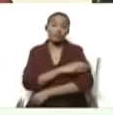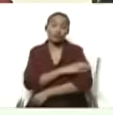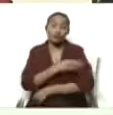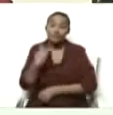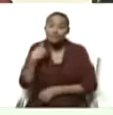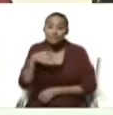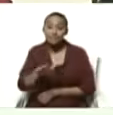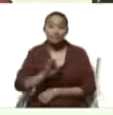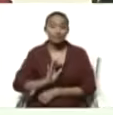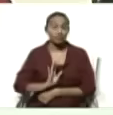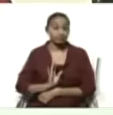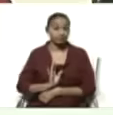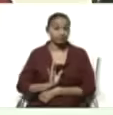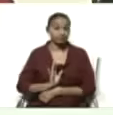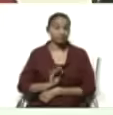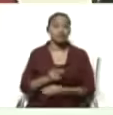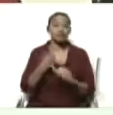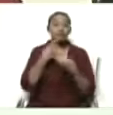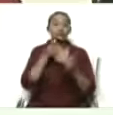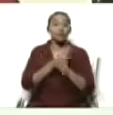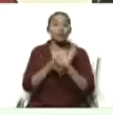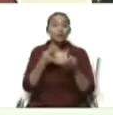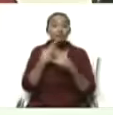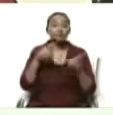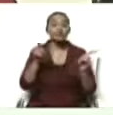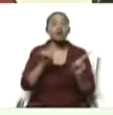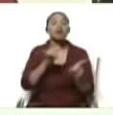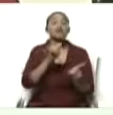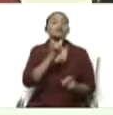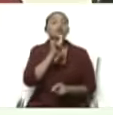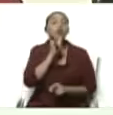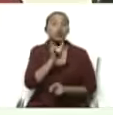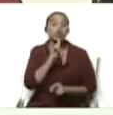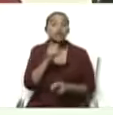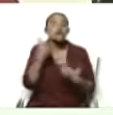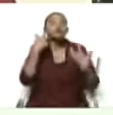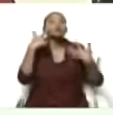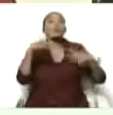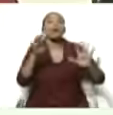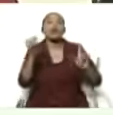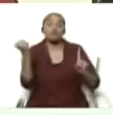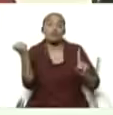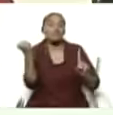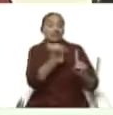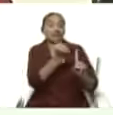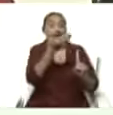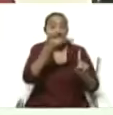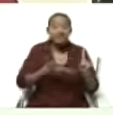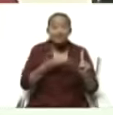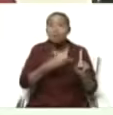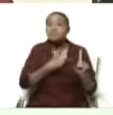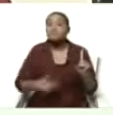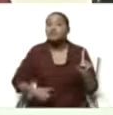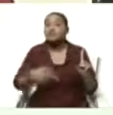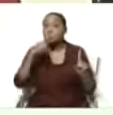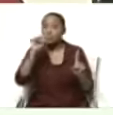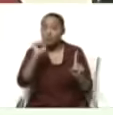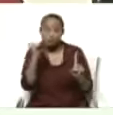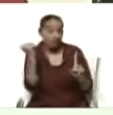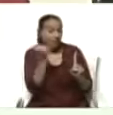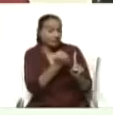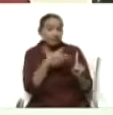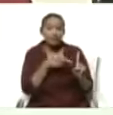cada vez que sacan una noticia sobre eso dicen el supuesto atentado contra el presidente el supuesto atentado contra el presidente